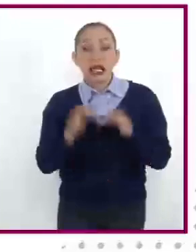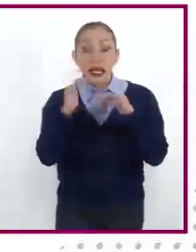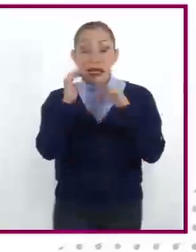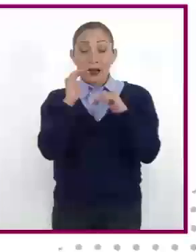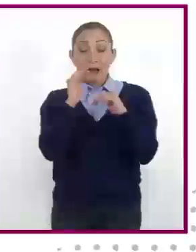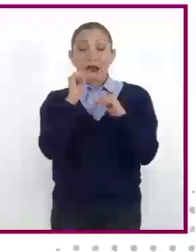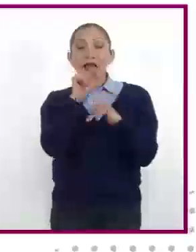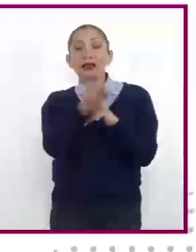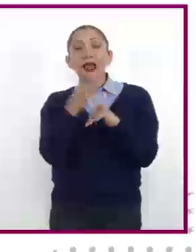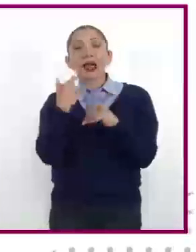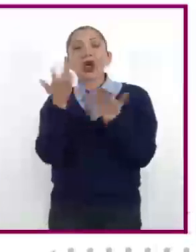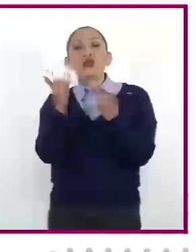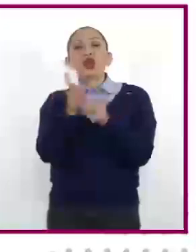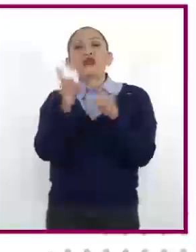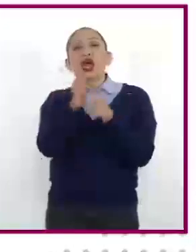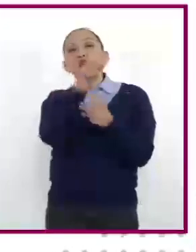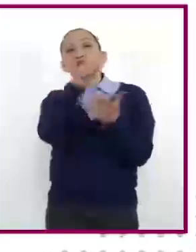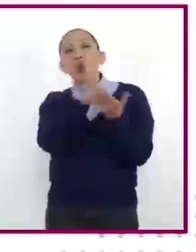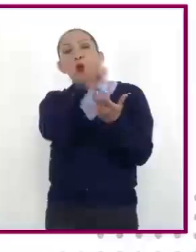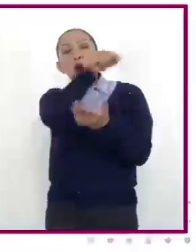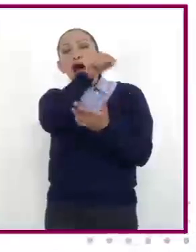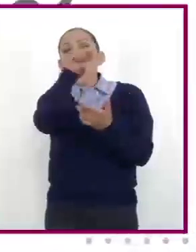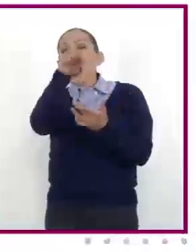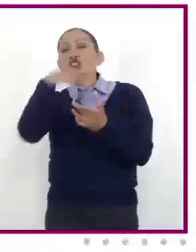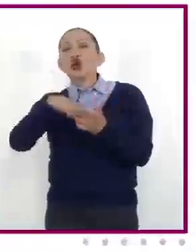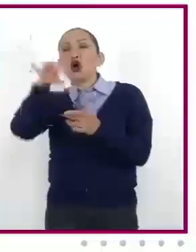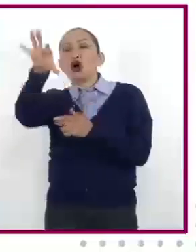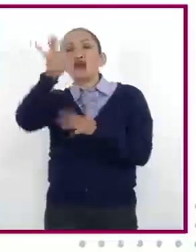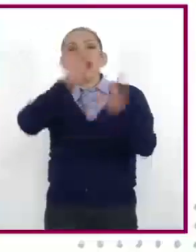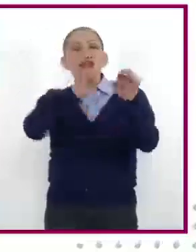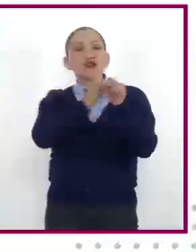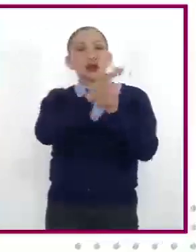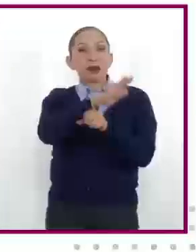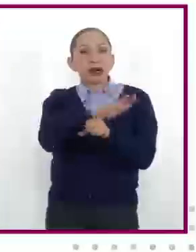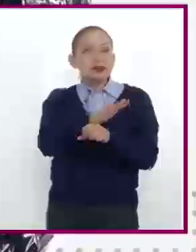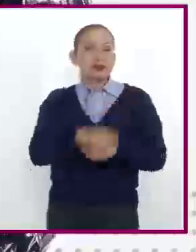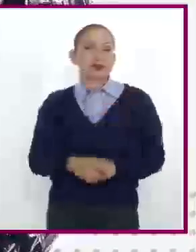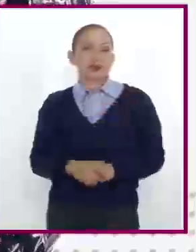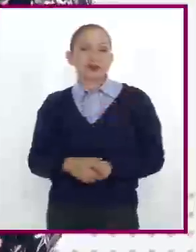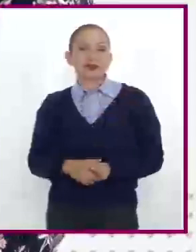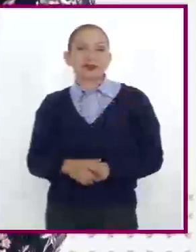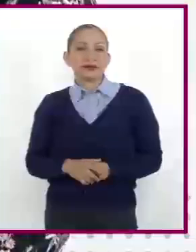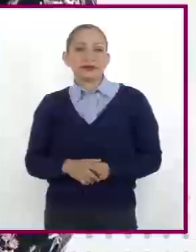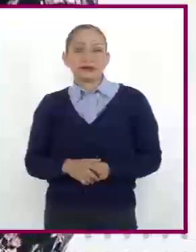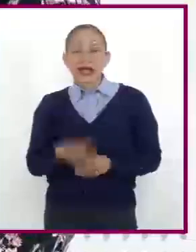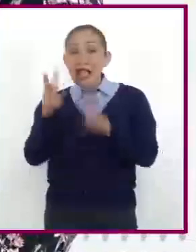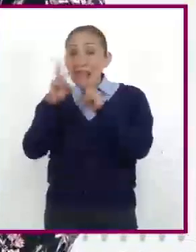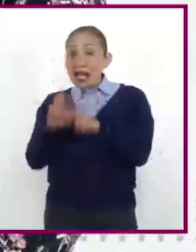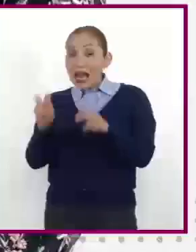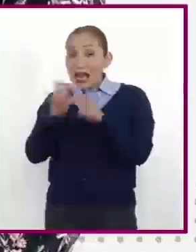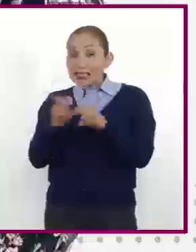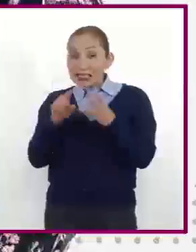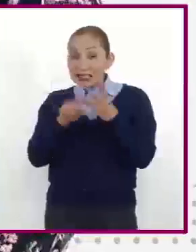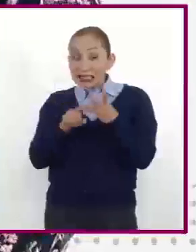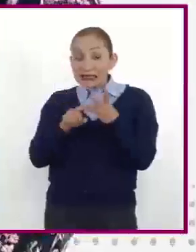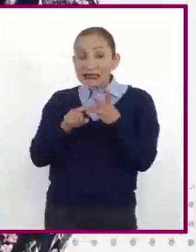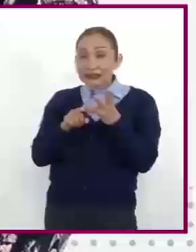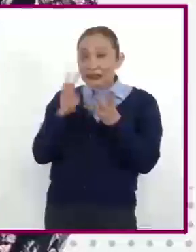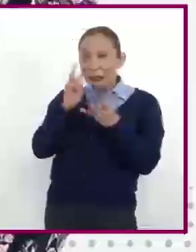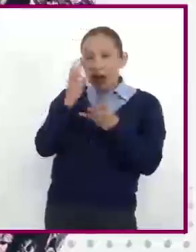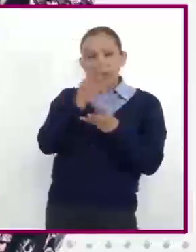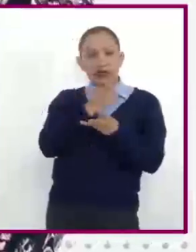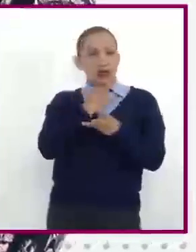delimitación de los itinerarios de búsqueda más adecuados, cómo y dónde lo busco. El análisis crítico basándose